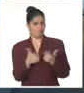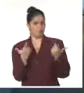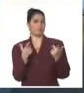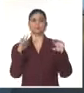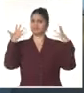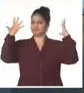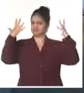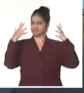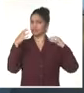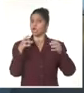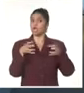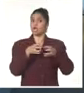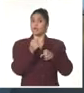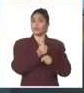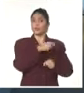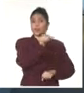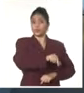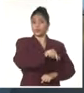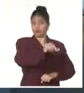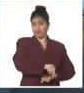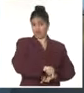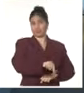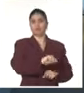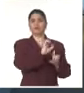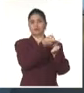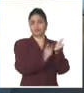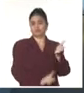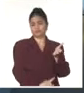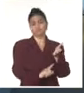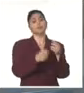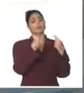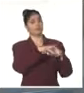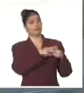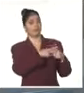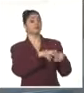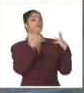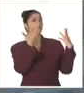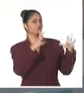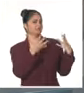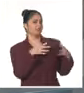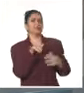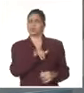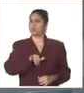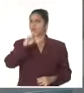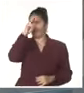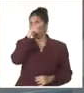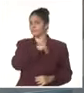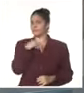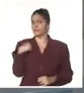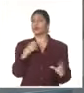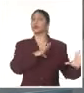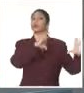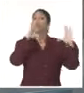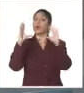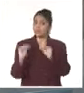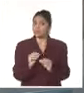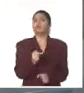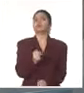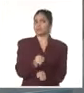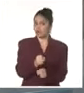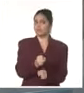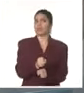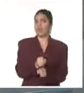que han logrado una recuperación, nuestro personal de salud se mantuvo activo, se mantuvo